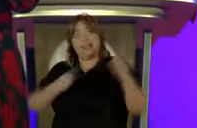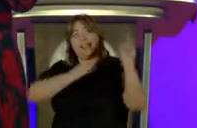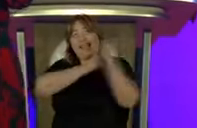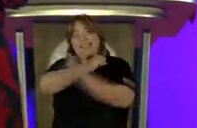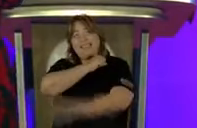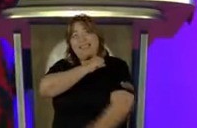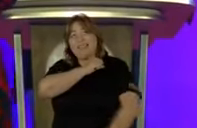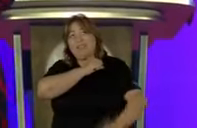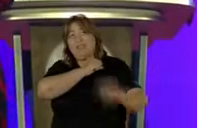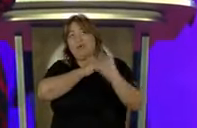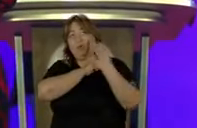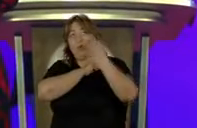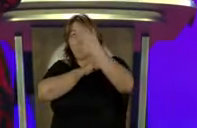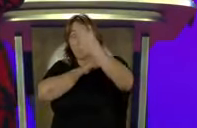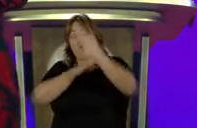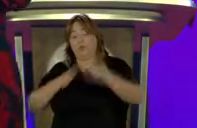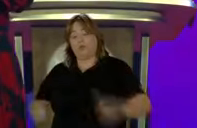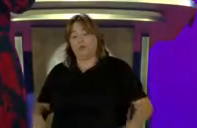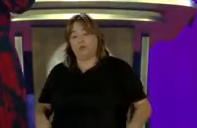vida, Señor.